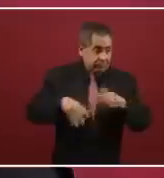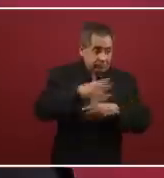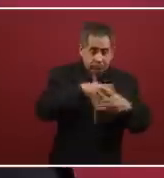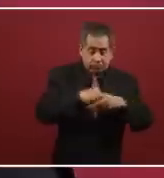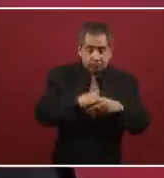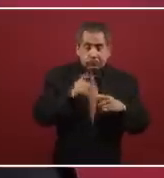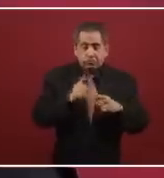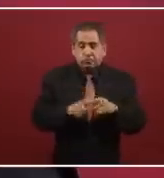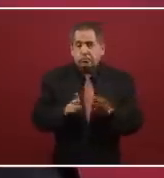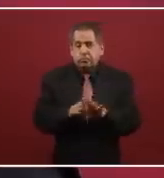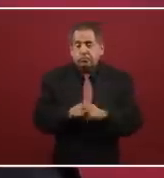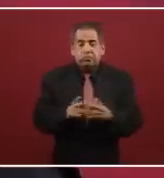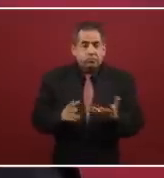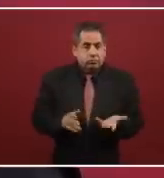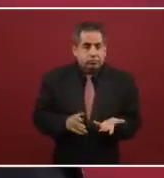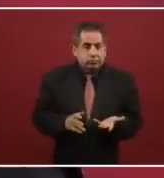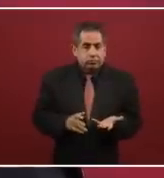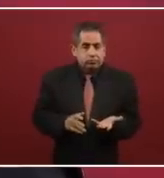con